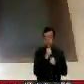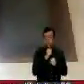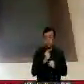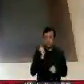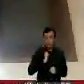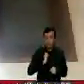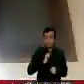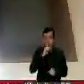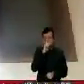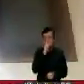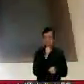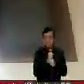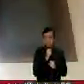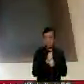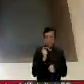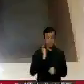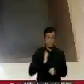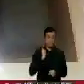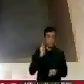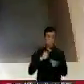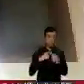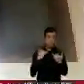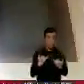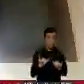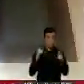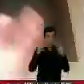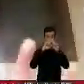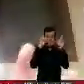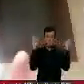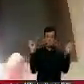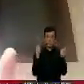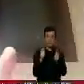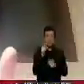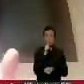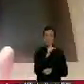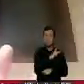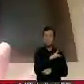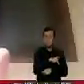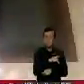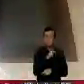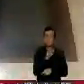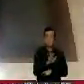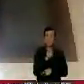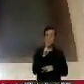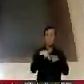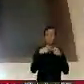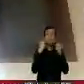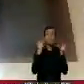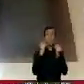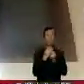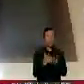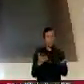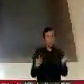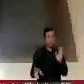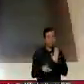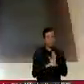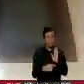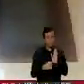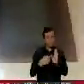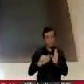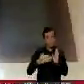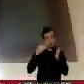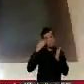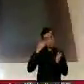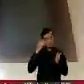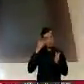de mantener el empleo en este momento dentro del sector privado y esperemos que también dentro del sector público. Entonces, es una ley que está